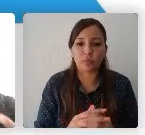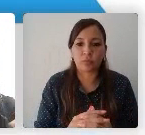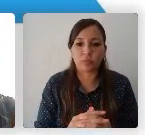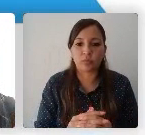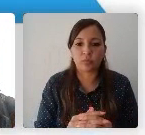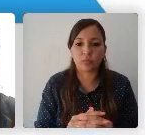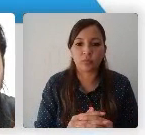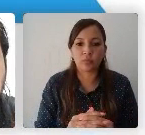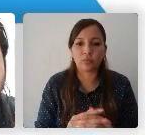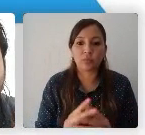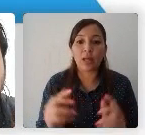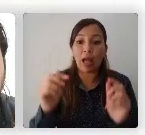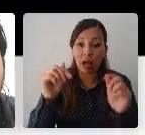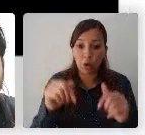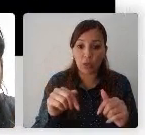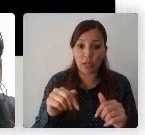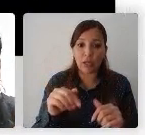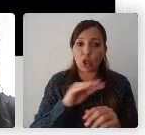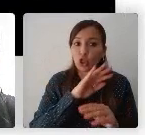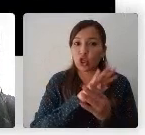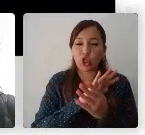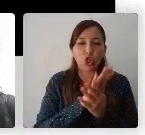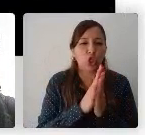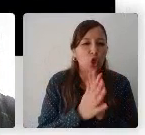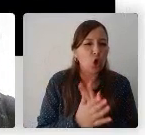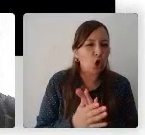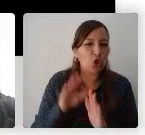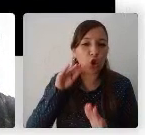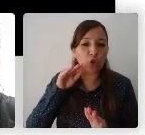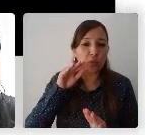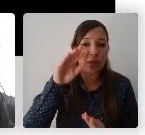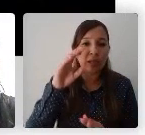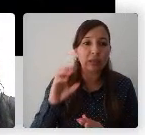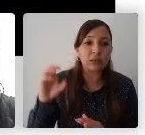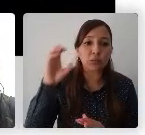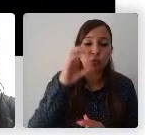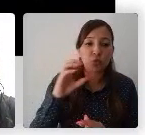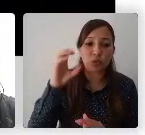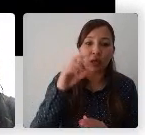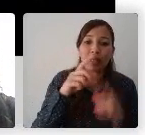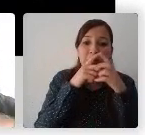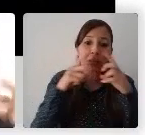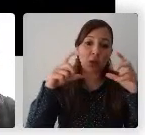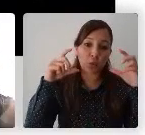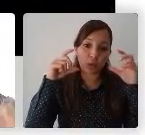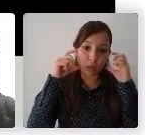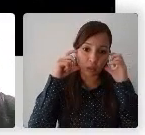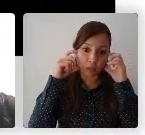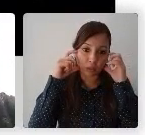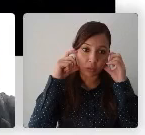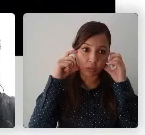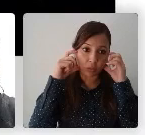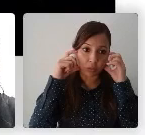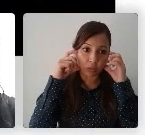lo que apuntan ahora los viajes, ¿no? Lo que buscamos a través de los viajes. Y bueno, mencionaba al inicio de la presentación cuáles más o menos eran